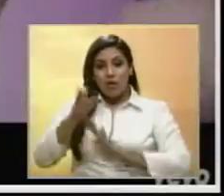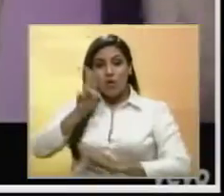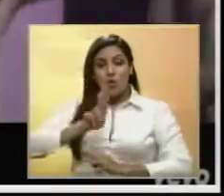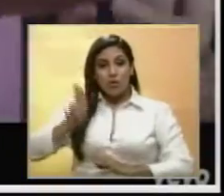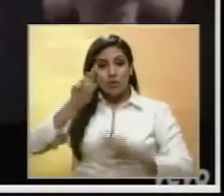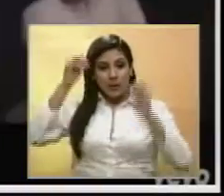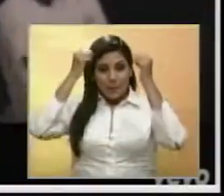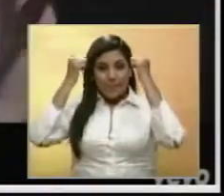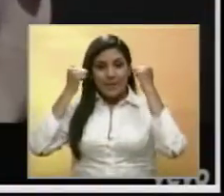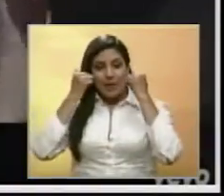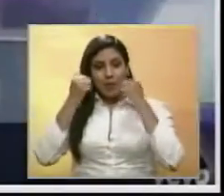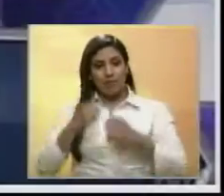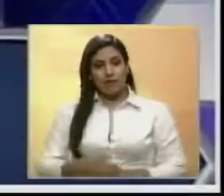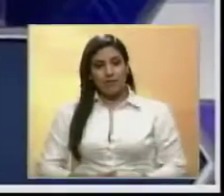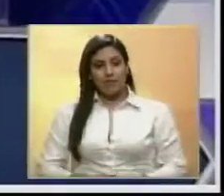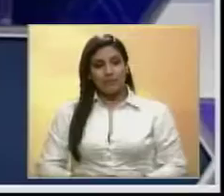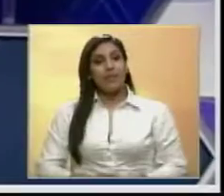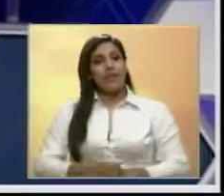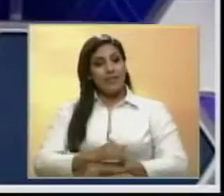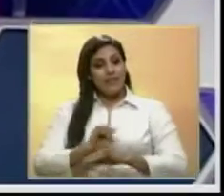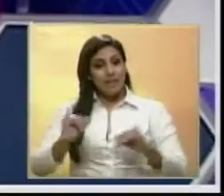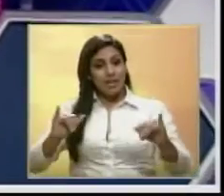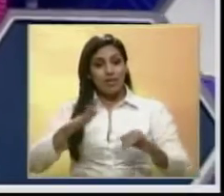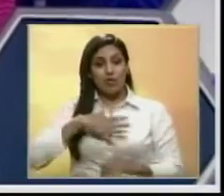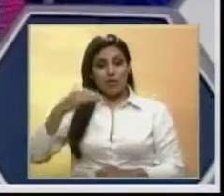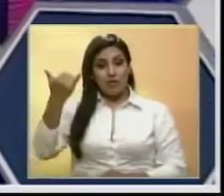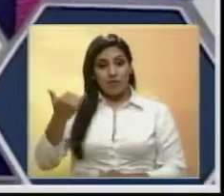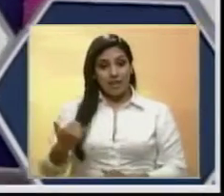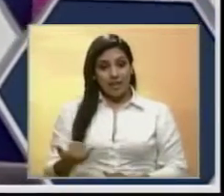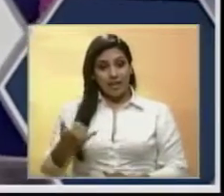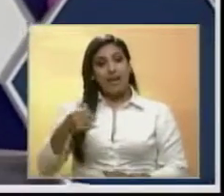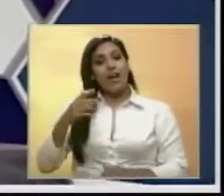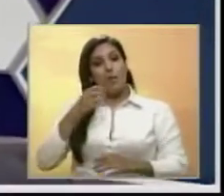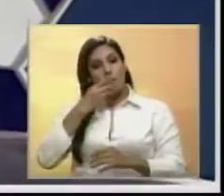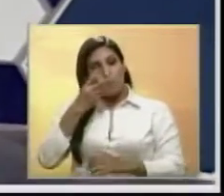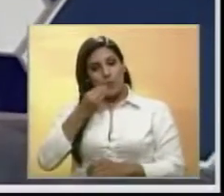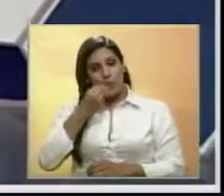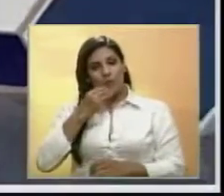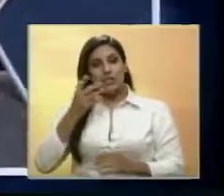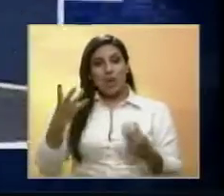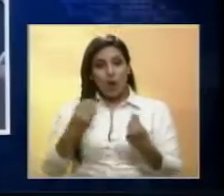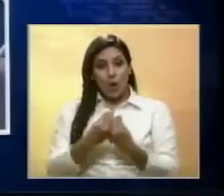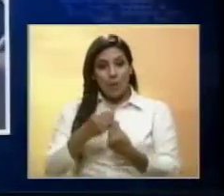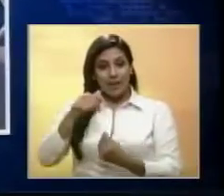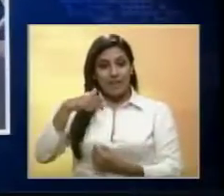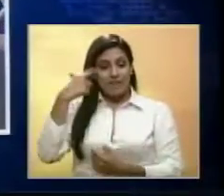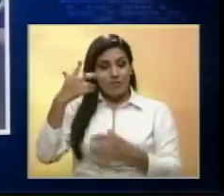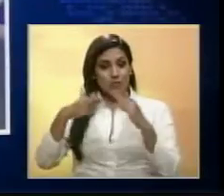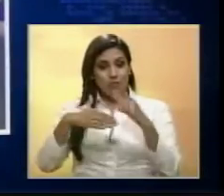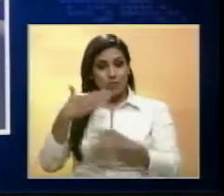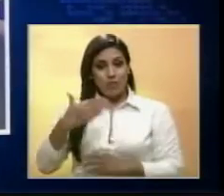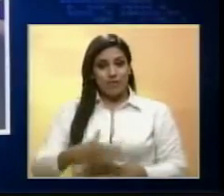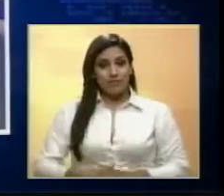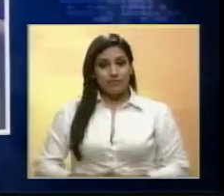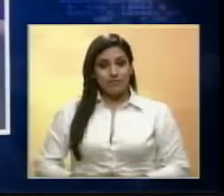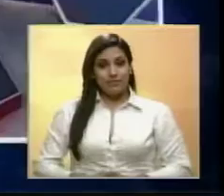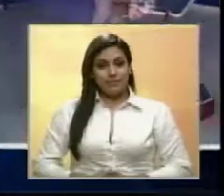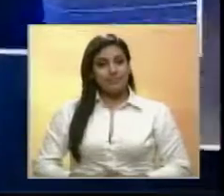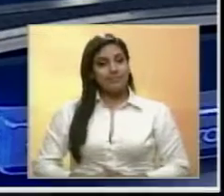la peluca bicolor. Y así llegamos una vez más al final. Yo soy Federica Guzmán, que tengan buen provecho y los espero esta noche aquí en Estrenos y